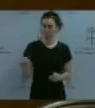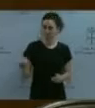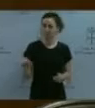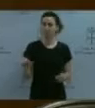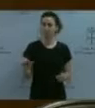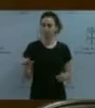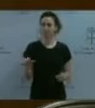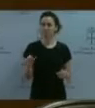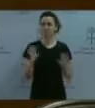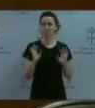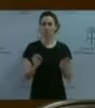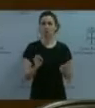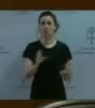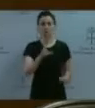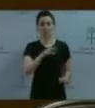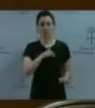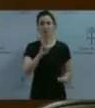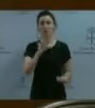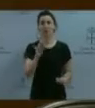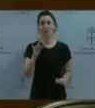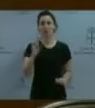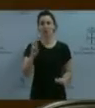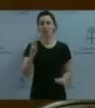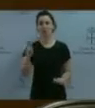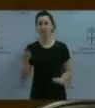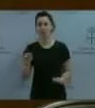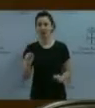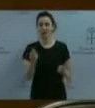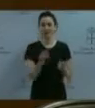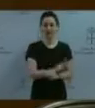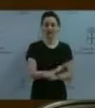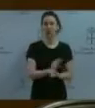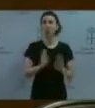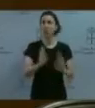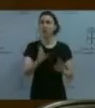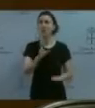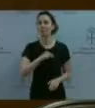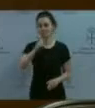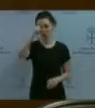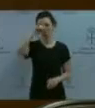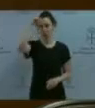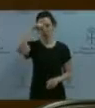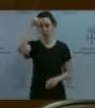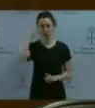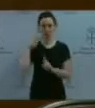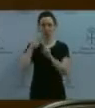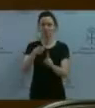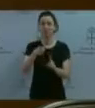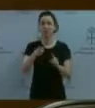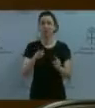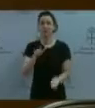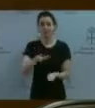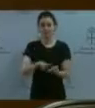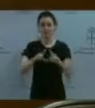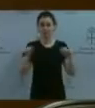por una reasignación de recursos, pero los premios culturales y dirigidos al bable sigan a todo ritmo. Esas son las prioridades